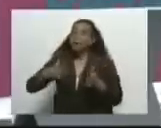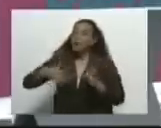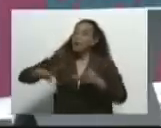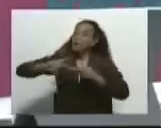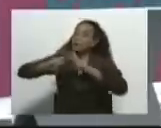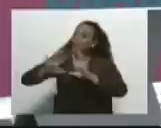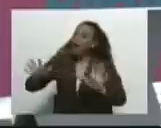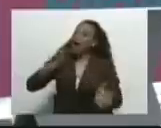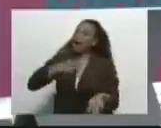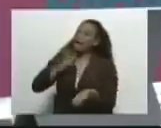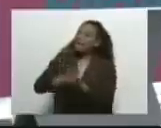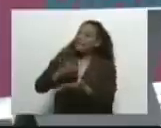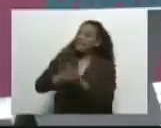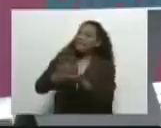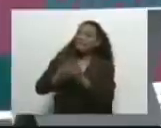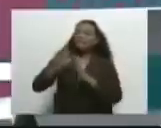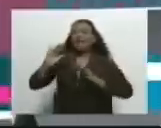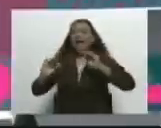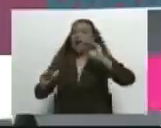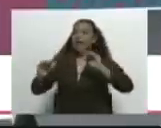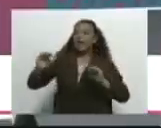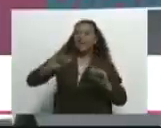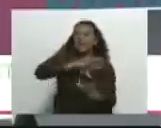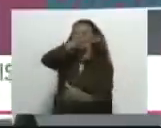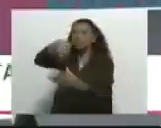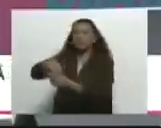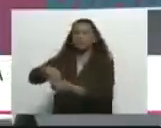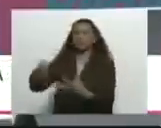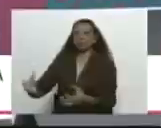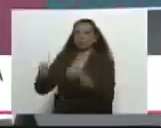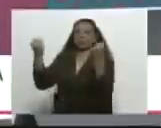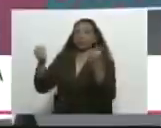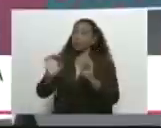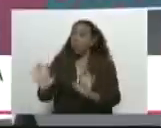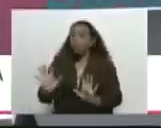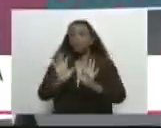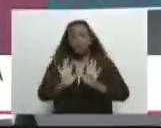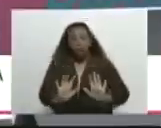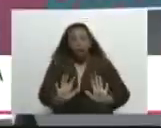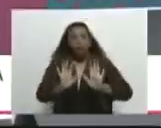de tolerancia, de respeto. Es un momento